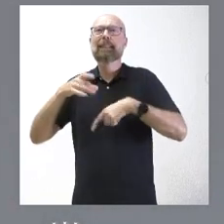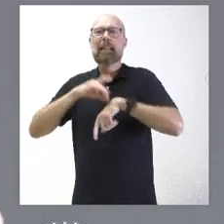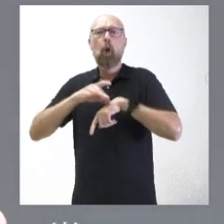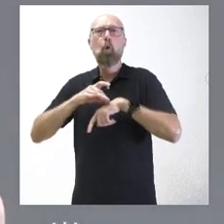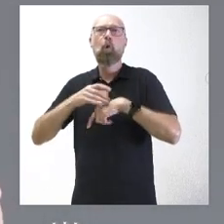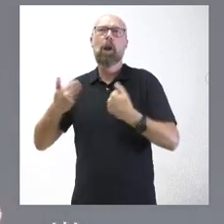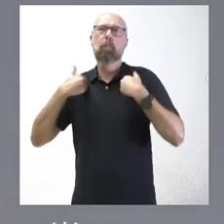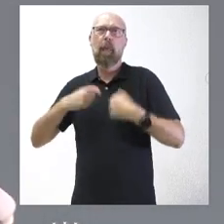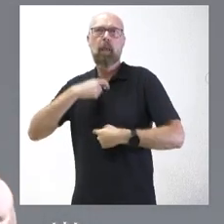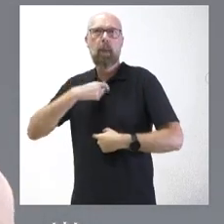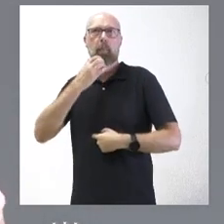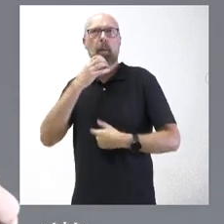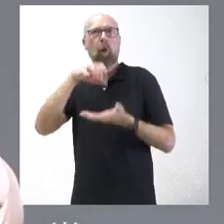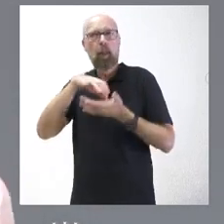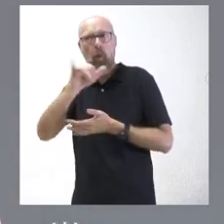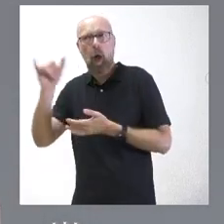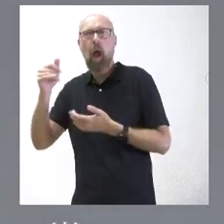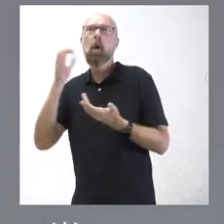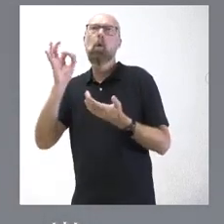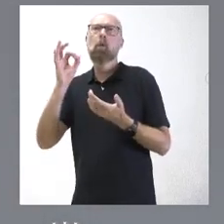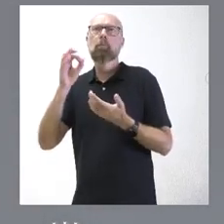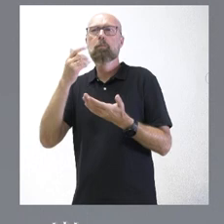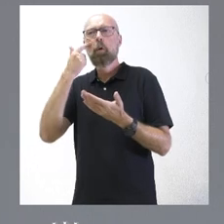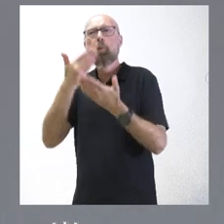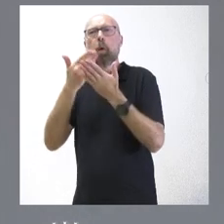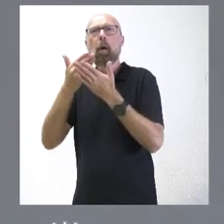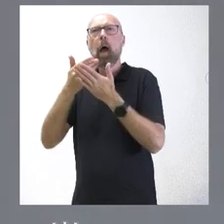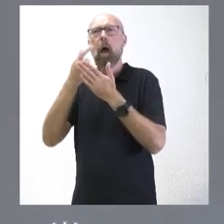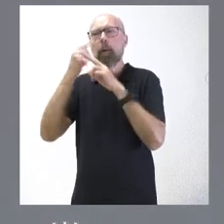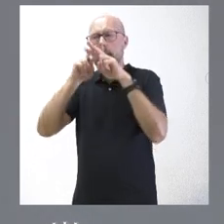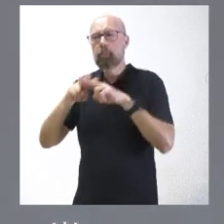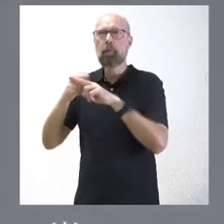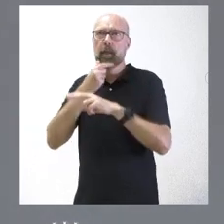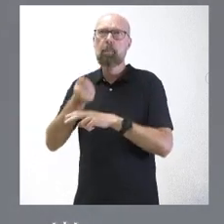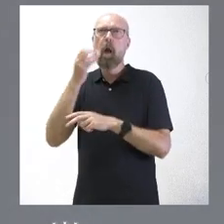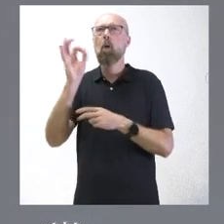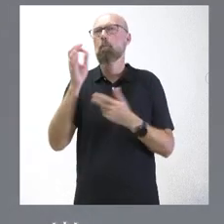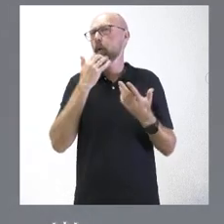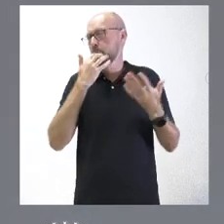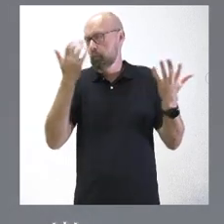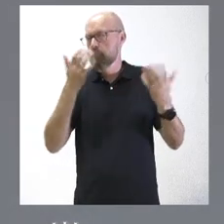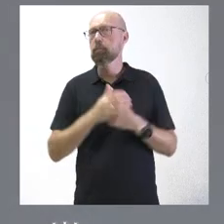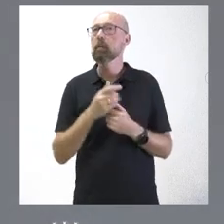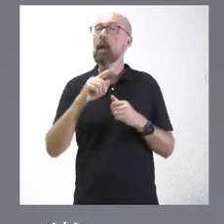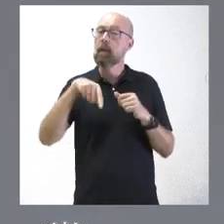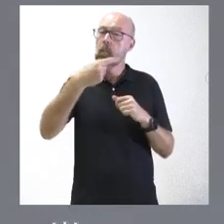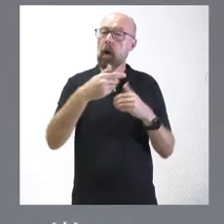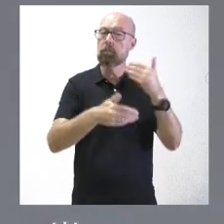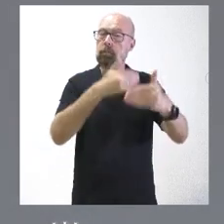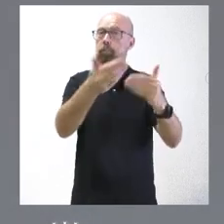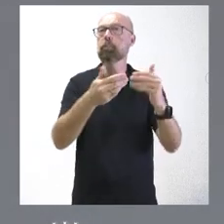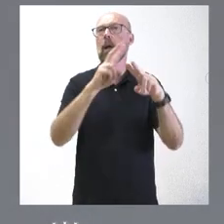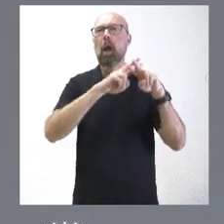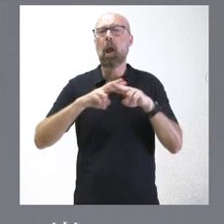por poner un ejemplo que sea algo más ágil más fácil más sencillo Y a partir de ahí y realizando esa